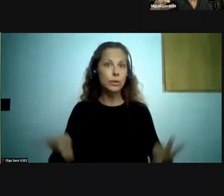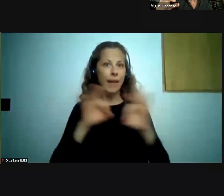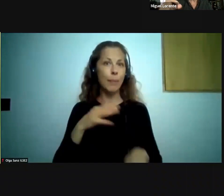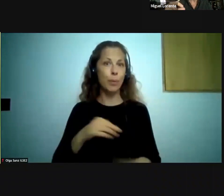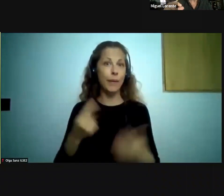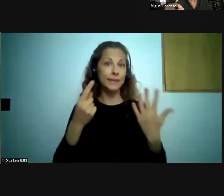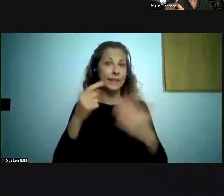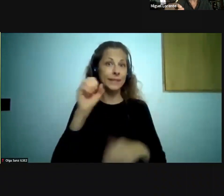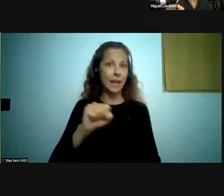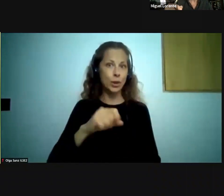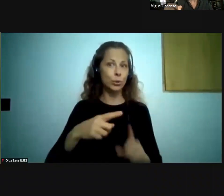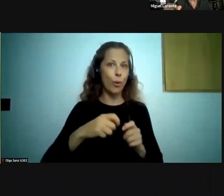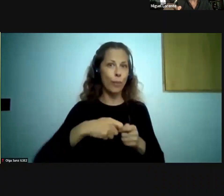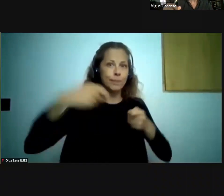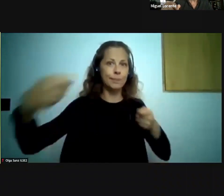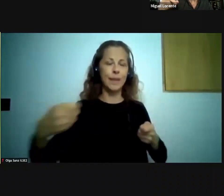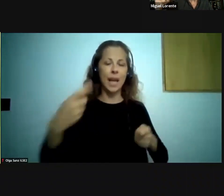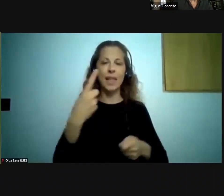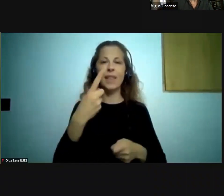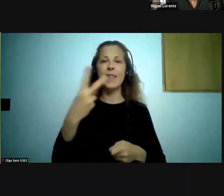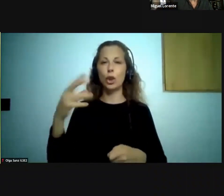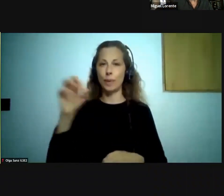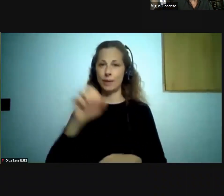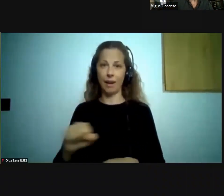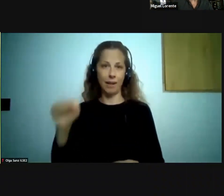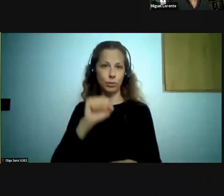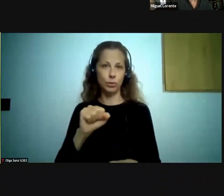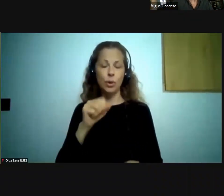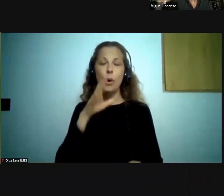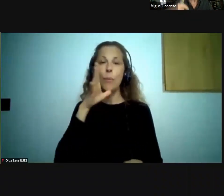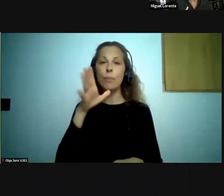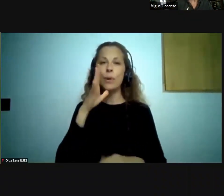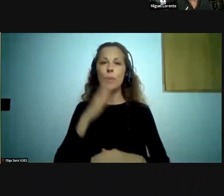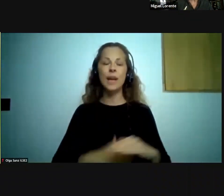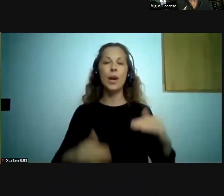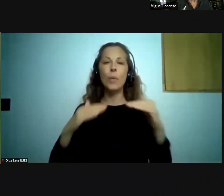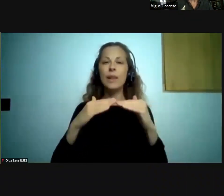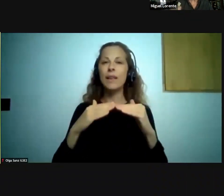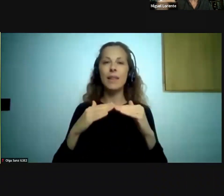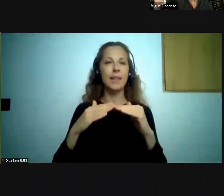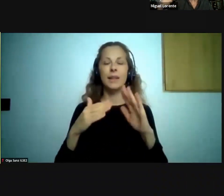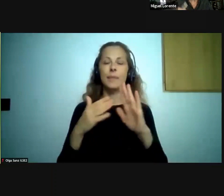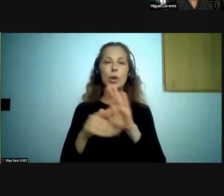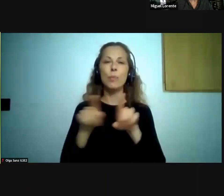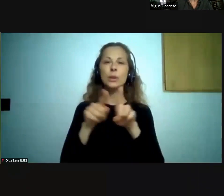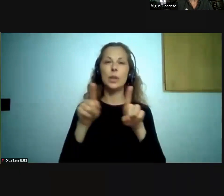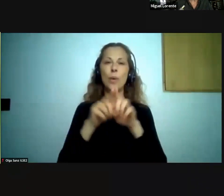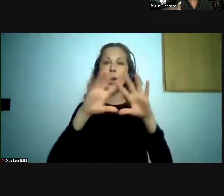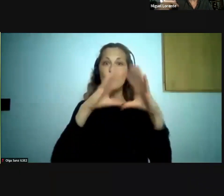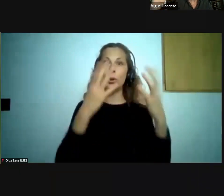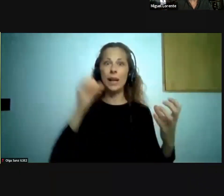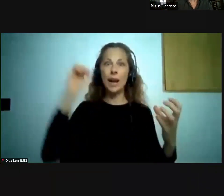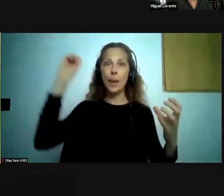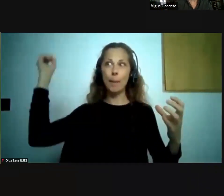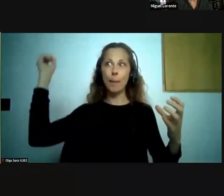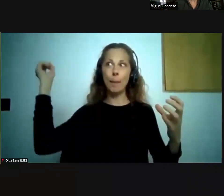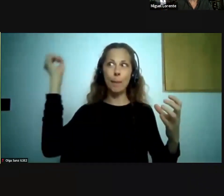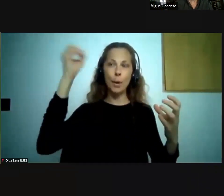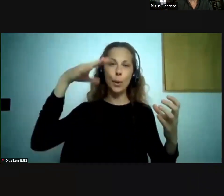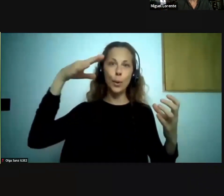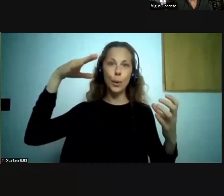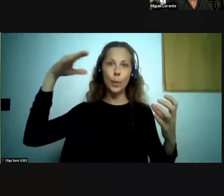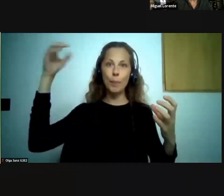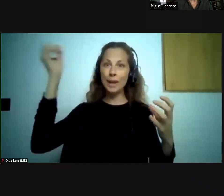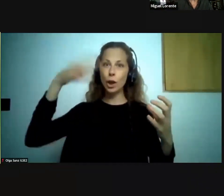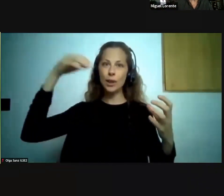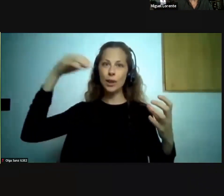ser 120. Porque la igualdad no es como un meteorito que se está acercando a la Tierra y que va a alcanzar la Tierra dentro